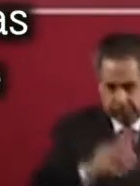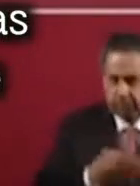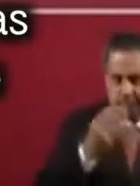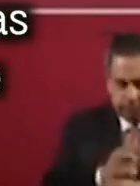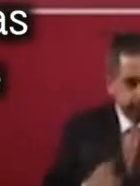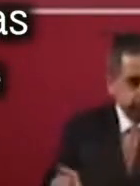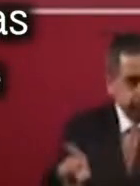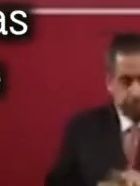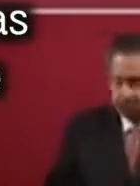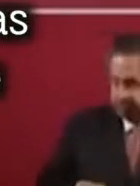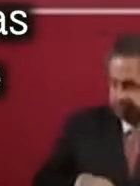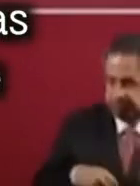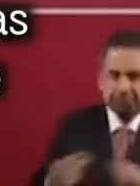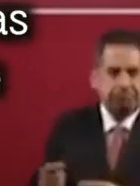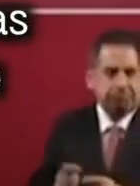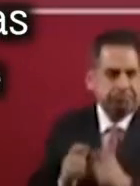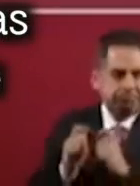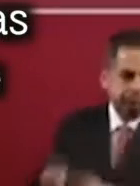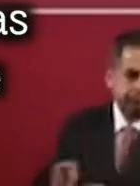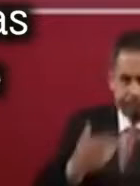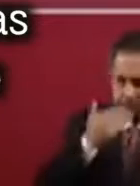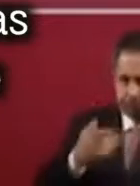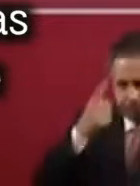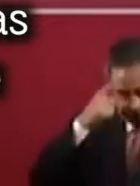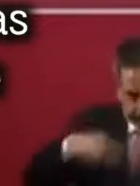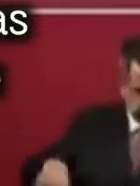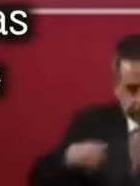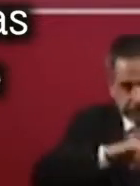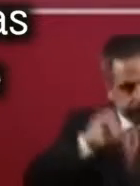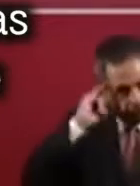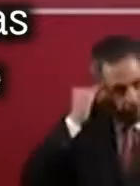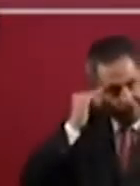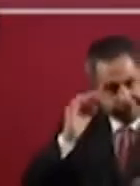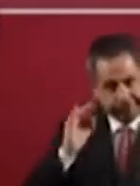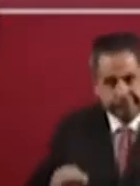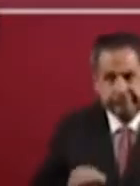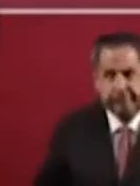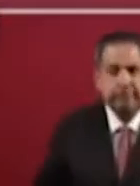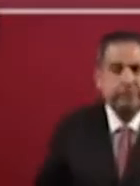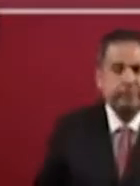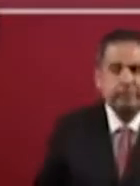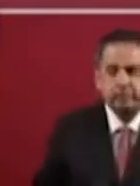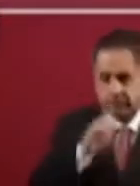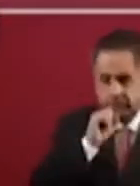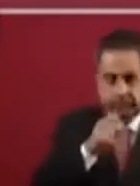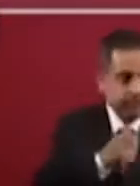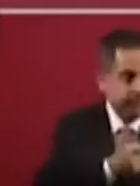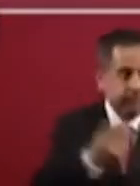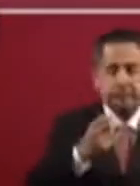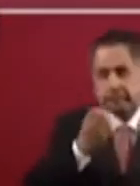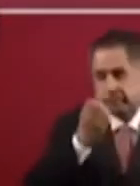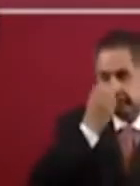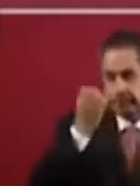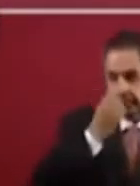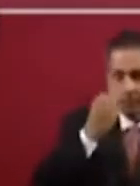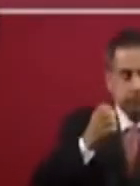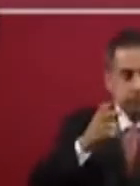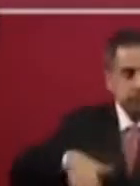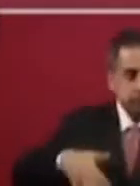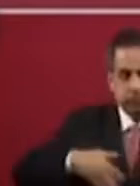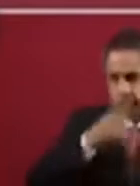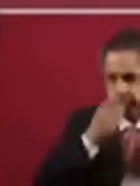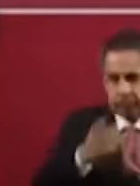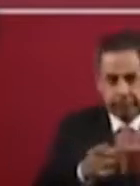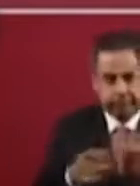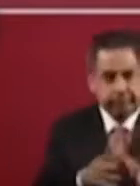quien plantearon sus demandas presupuestales para el 2020 y los déficits financieros que enfrentan algunas entidades, principalmente por